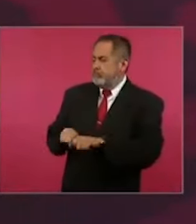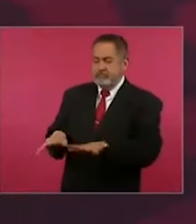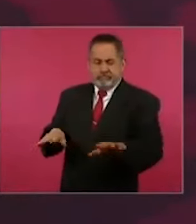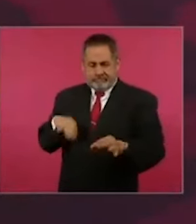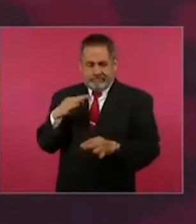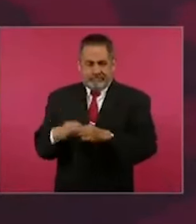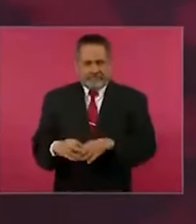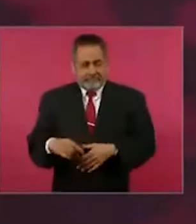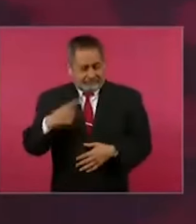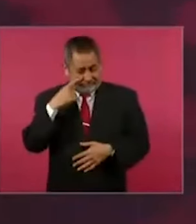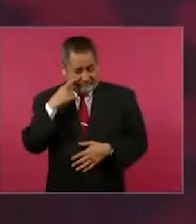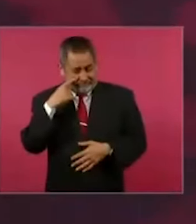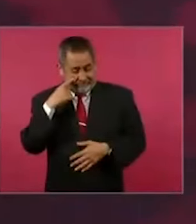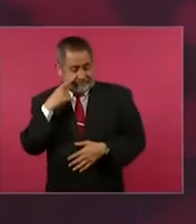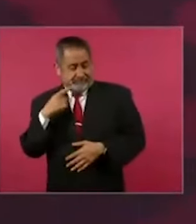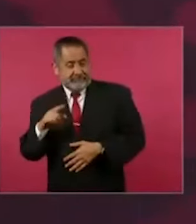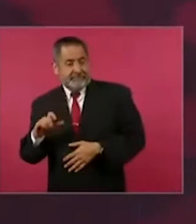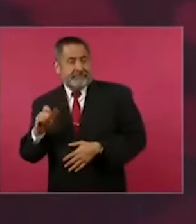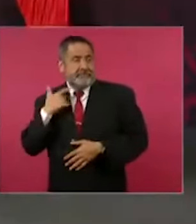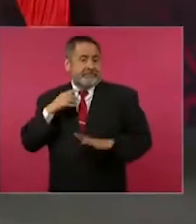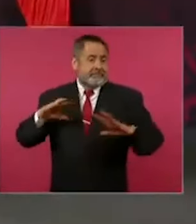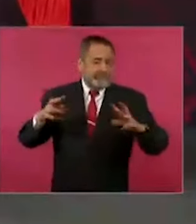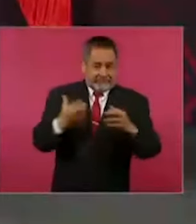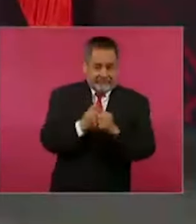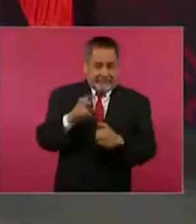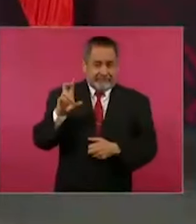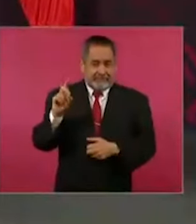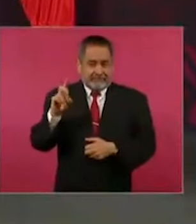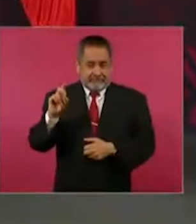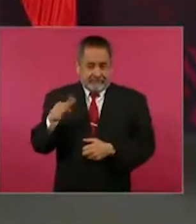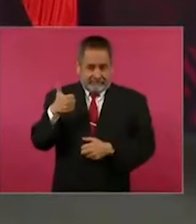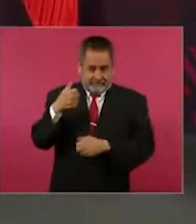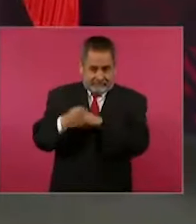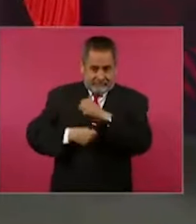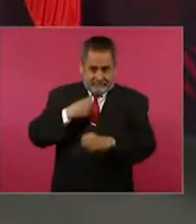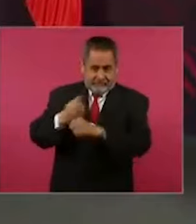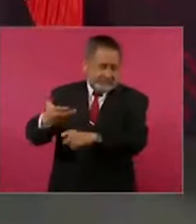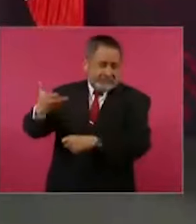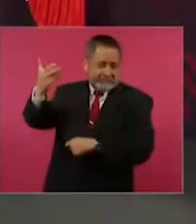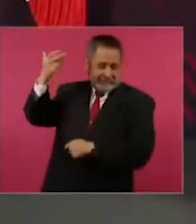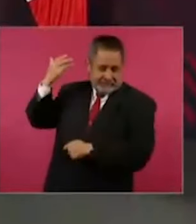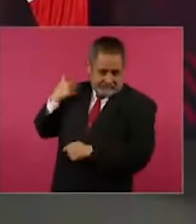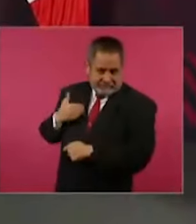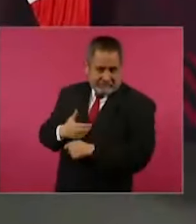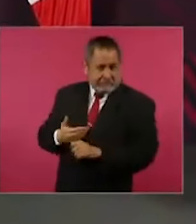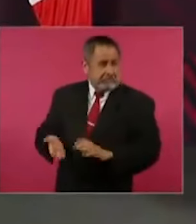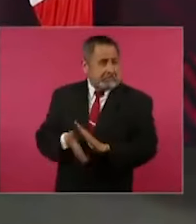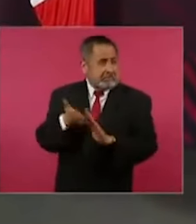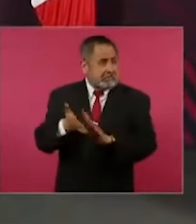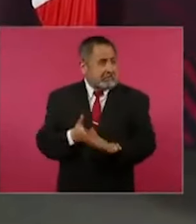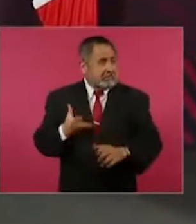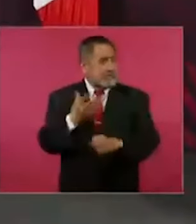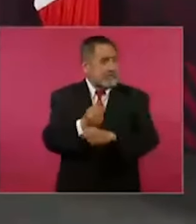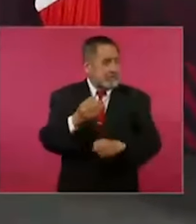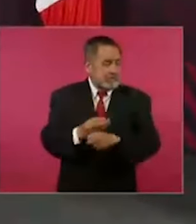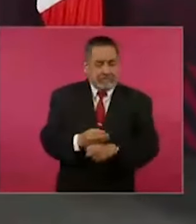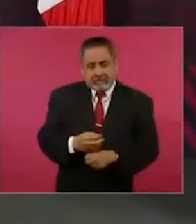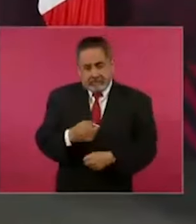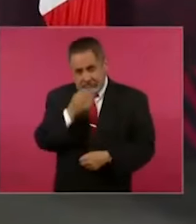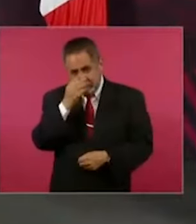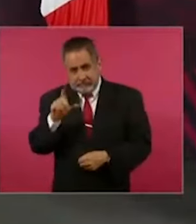que incluso se declararon en huelga eh en Mora legislativa nada de que iban a trabajar ahora con los legisladores